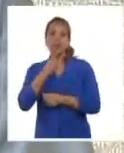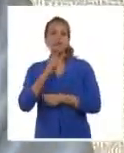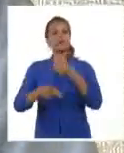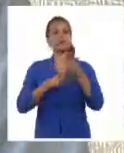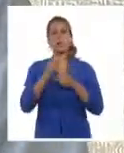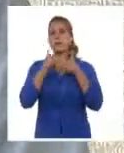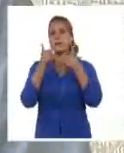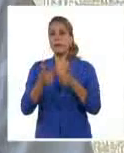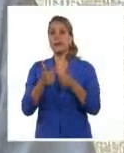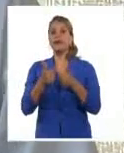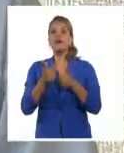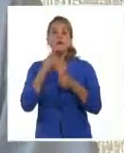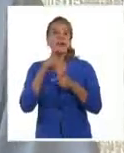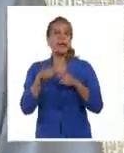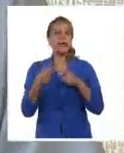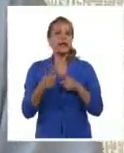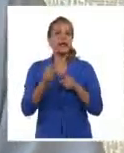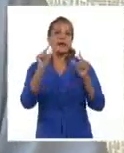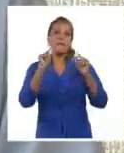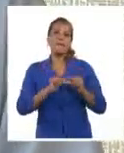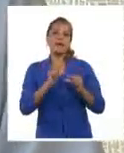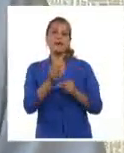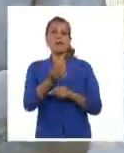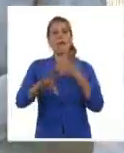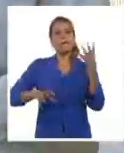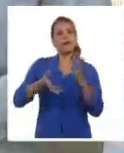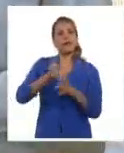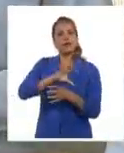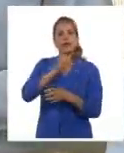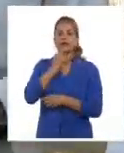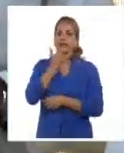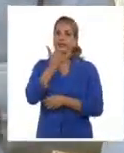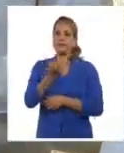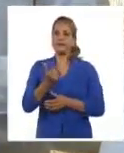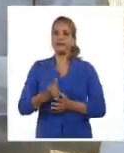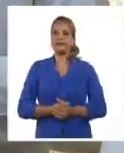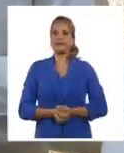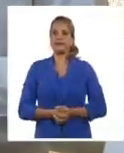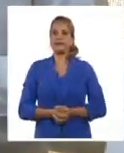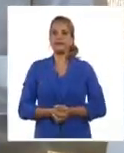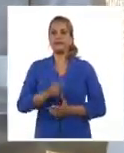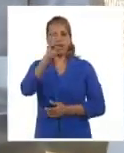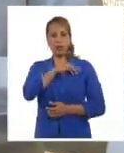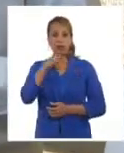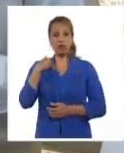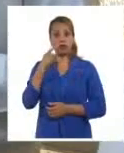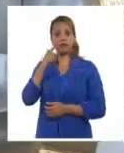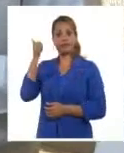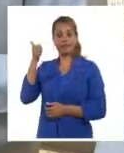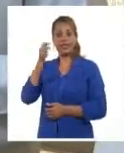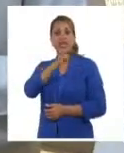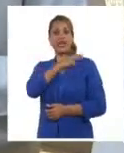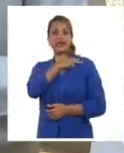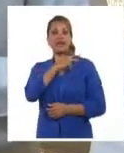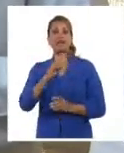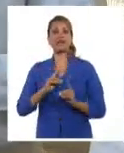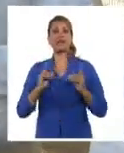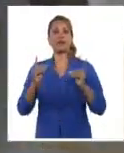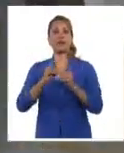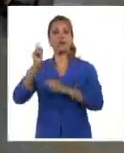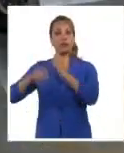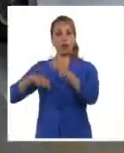para tratar de minimizar toda la cantidad de complicaciones. El doctor Ramón Villamil es el cirujano jefe de este complejo